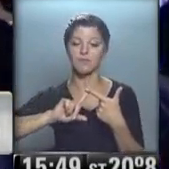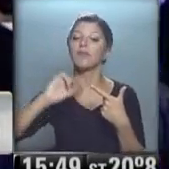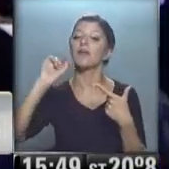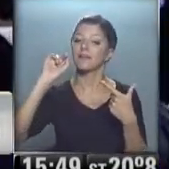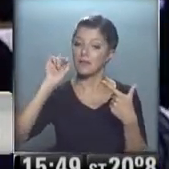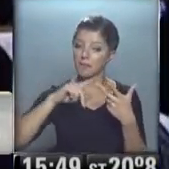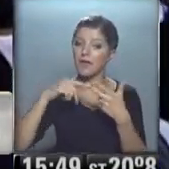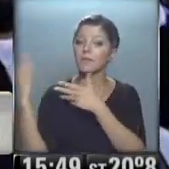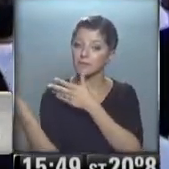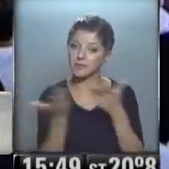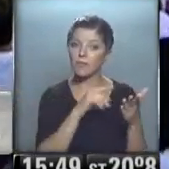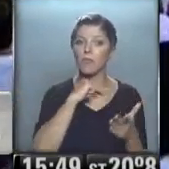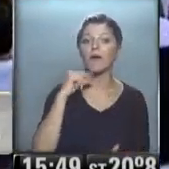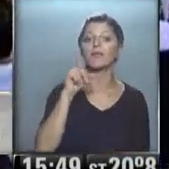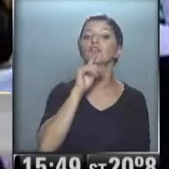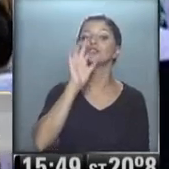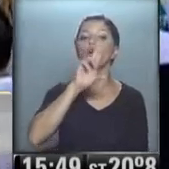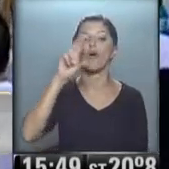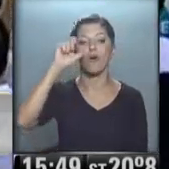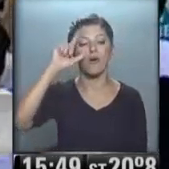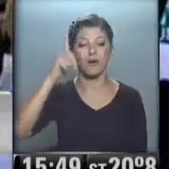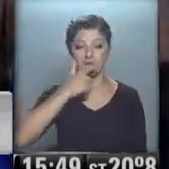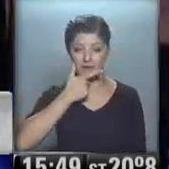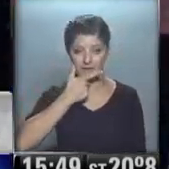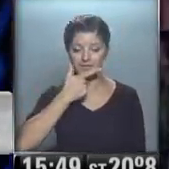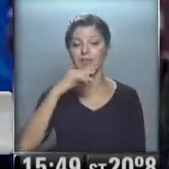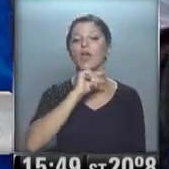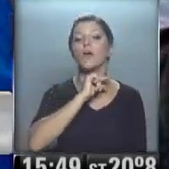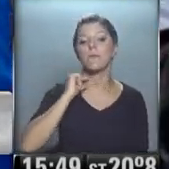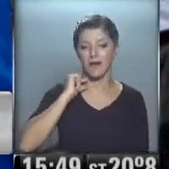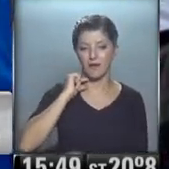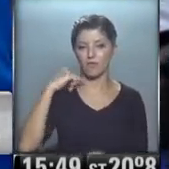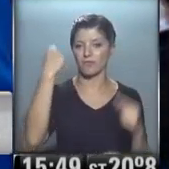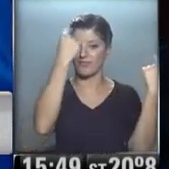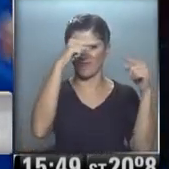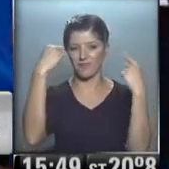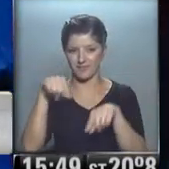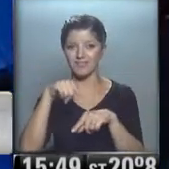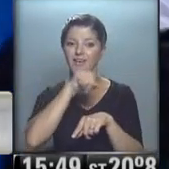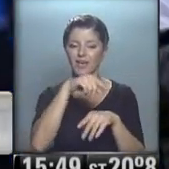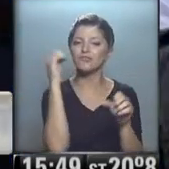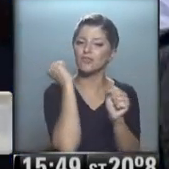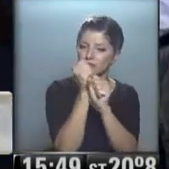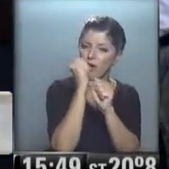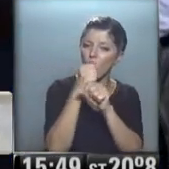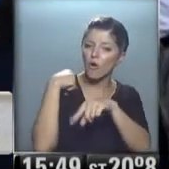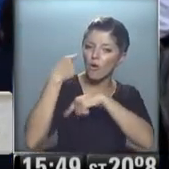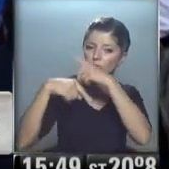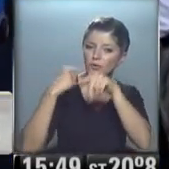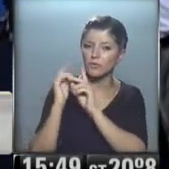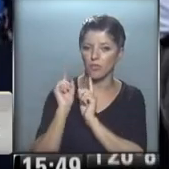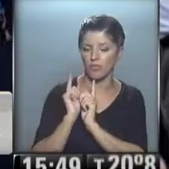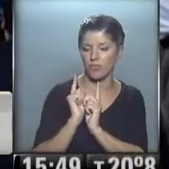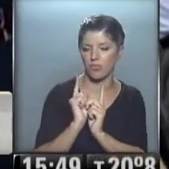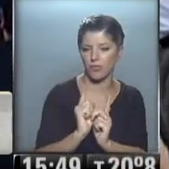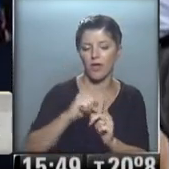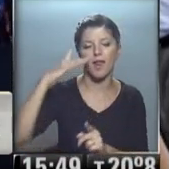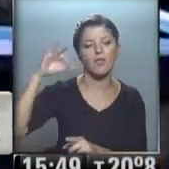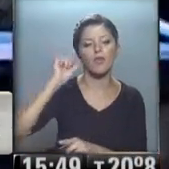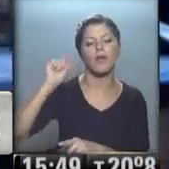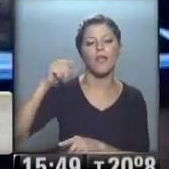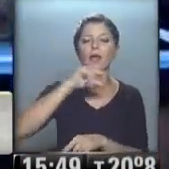al padre Guillermo Torres y a los padres que llevan adelante el legado del padre